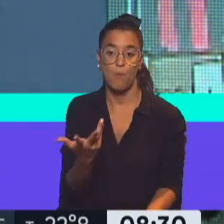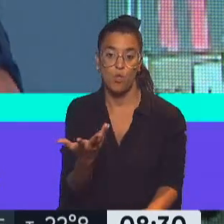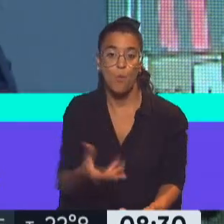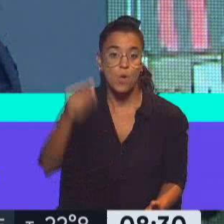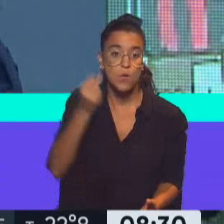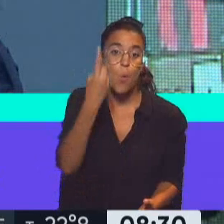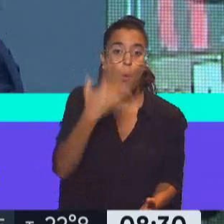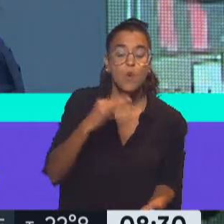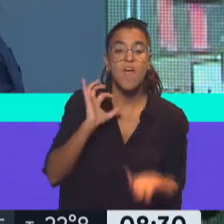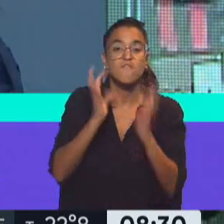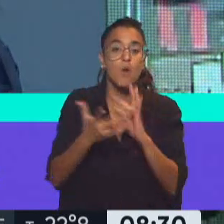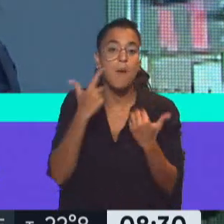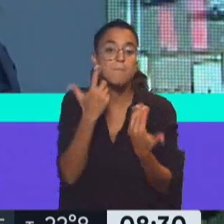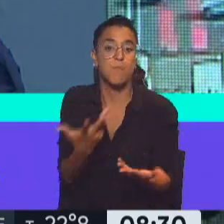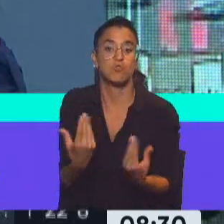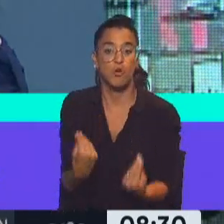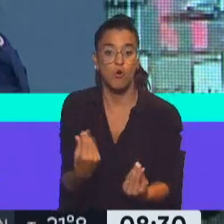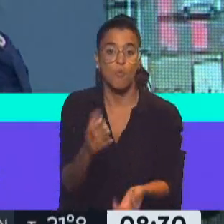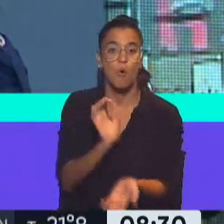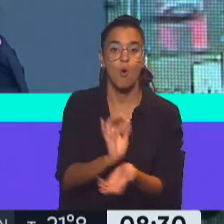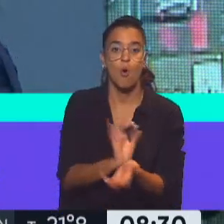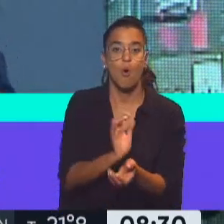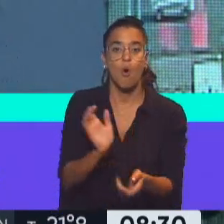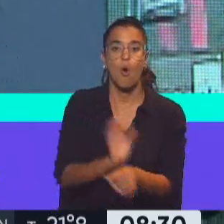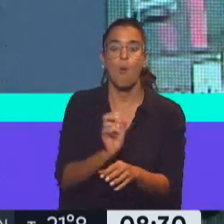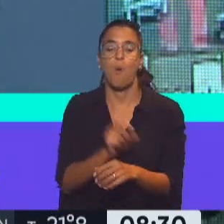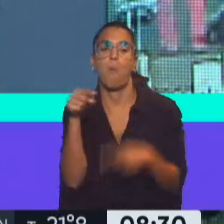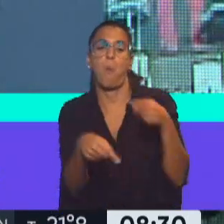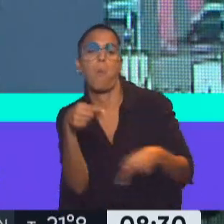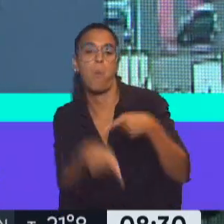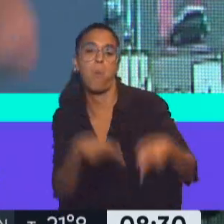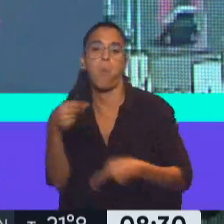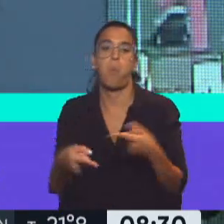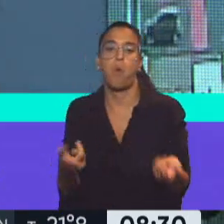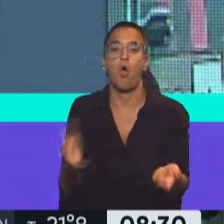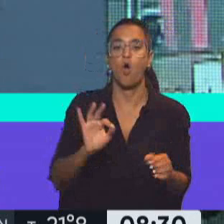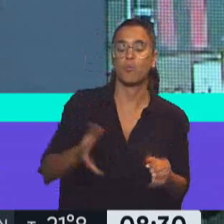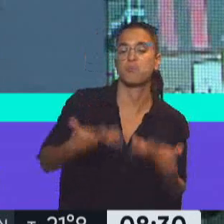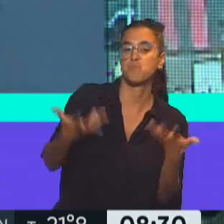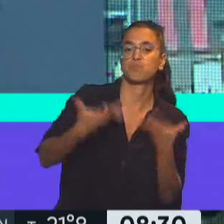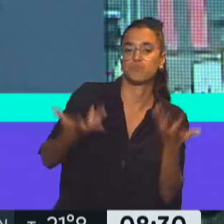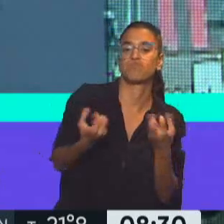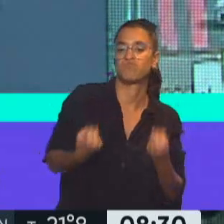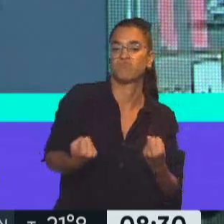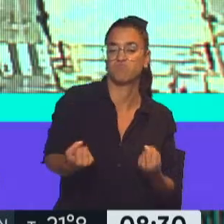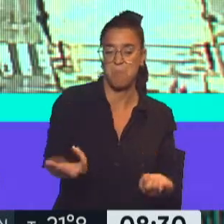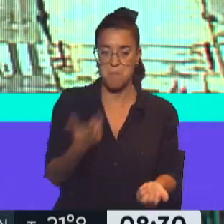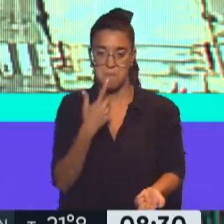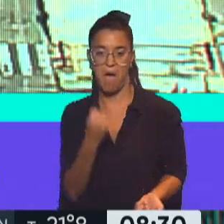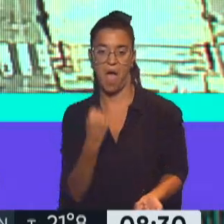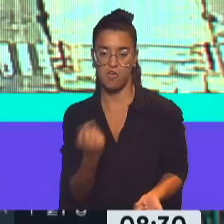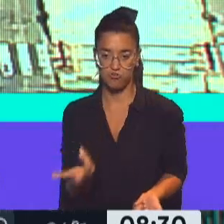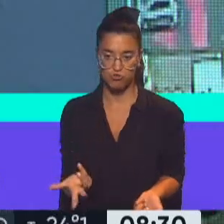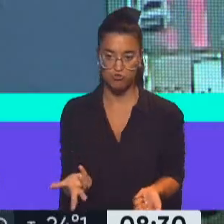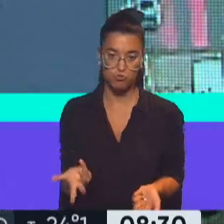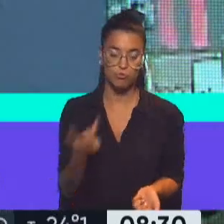la única forma de demostrar eso es generando humillación, vulneración, como demostrando esa potencia, soy un macho bárbaro,